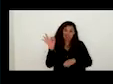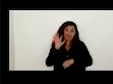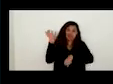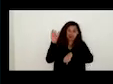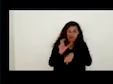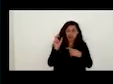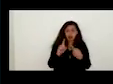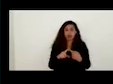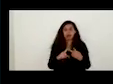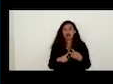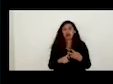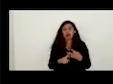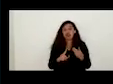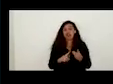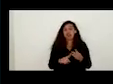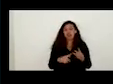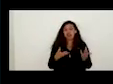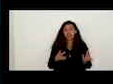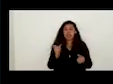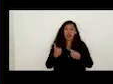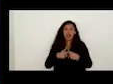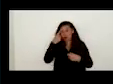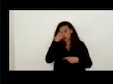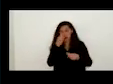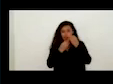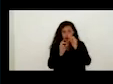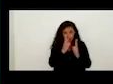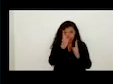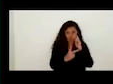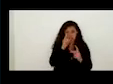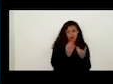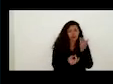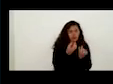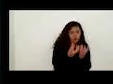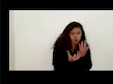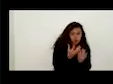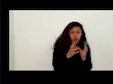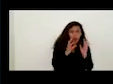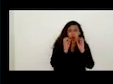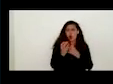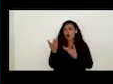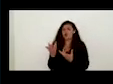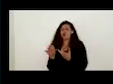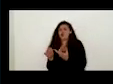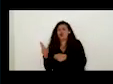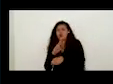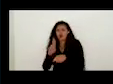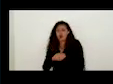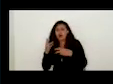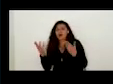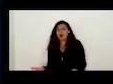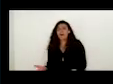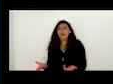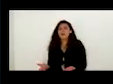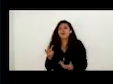y alguna porción de vegetales, ya sea sometidos a cocción o en crudo, me estaría dando todas